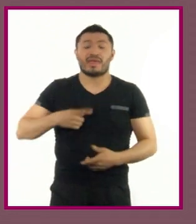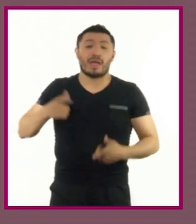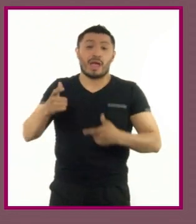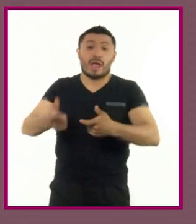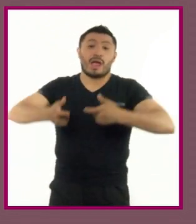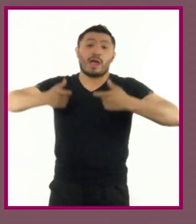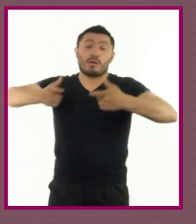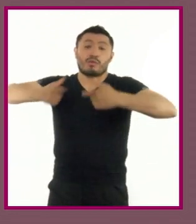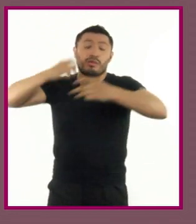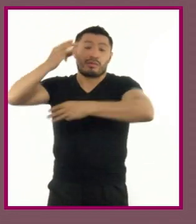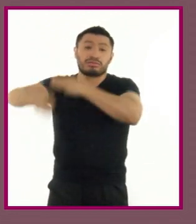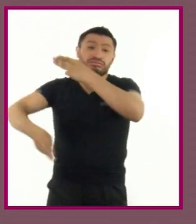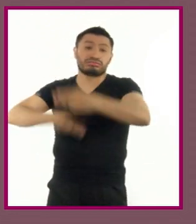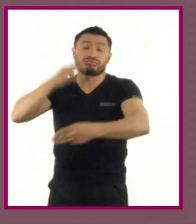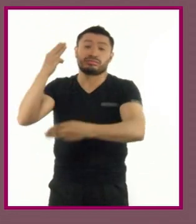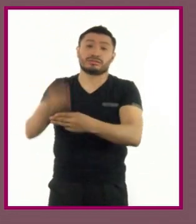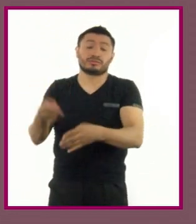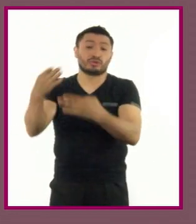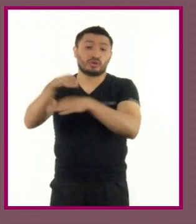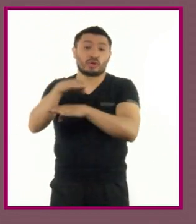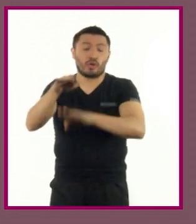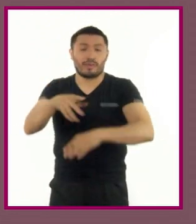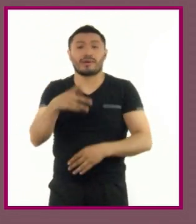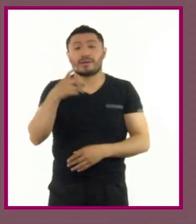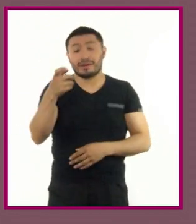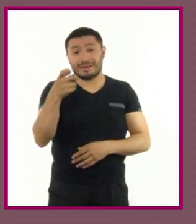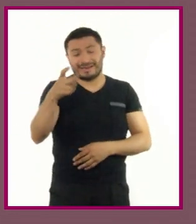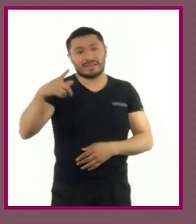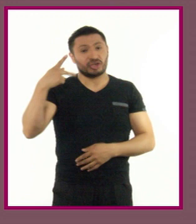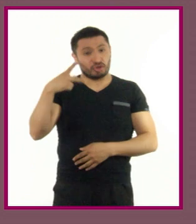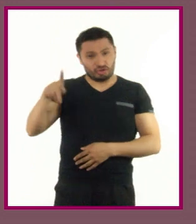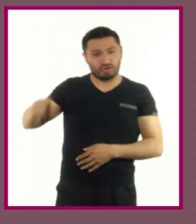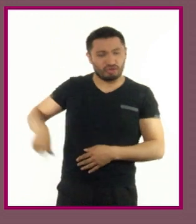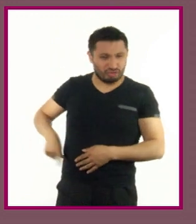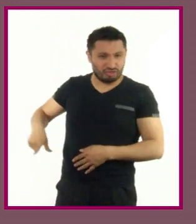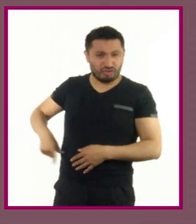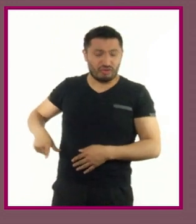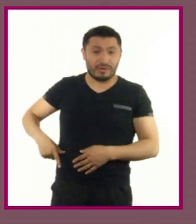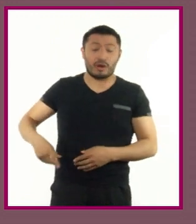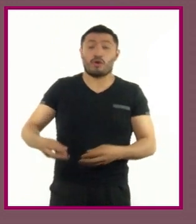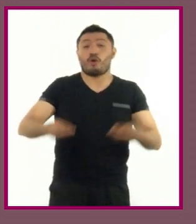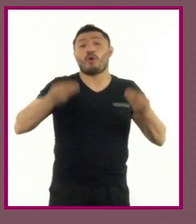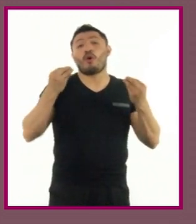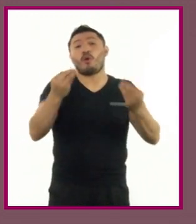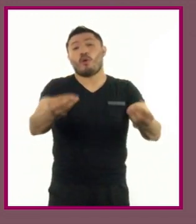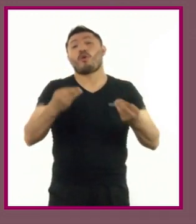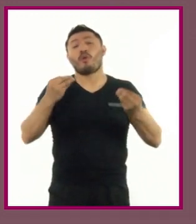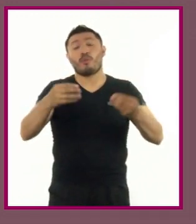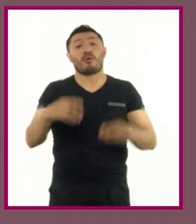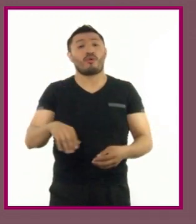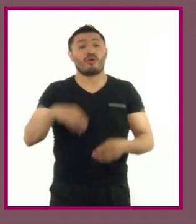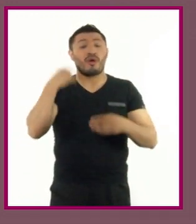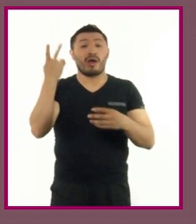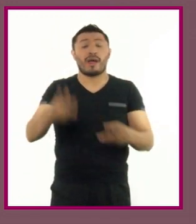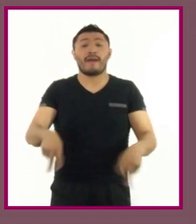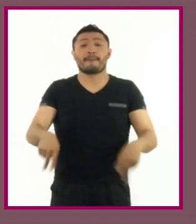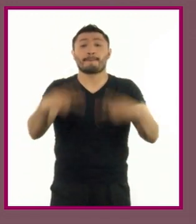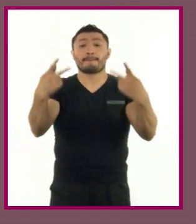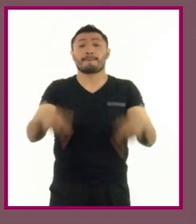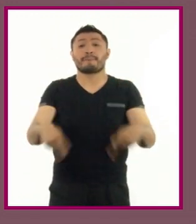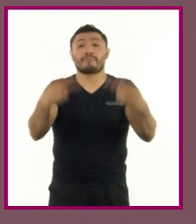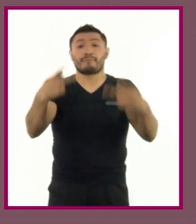buena medida a que ese gobierno de López Portillo apostó mucho a la exportación mexicana de